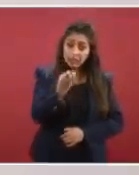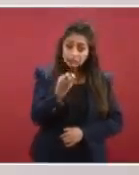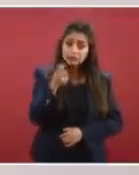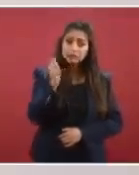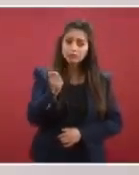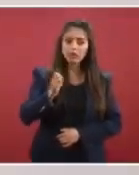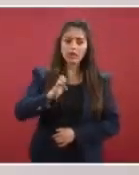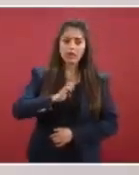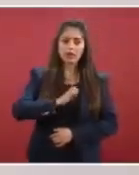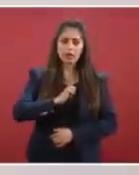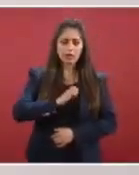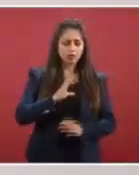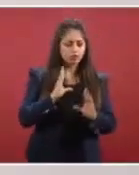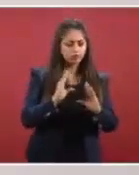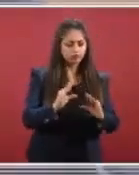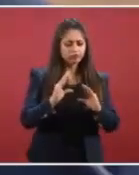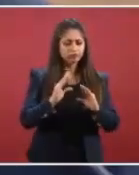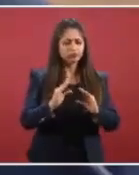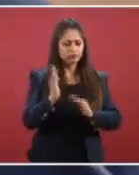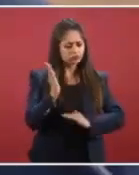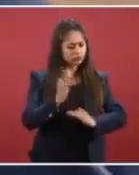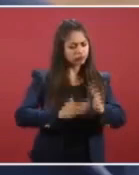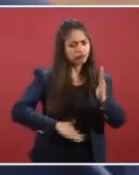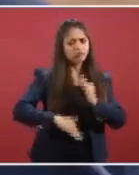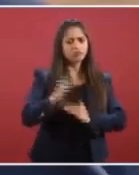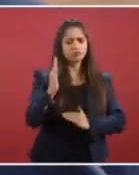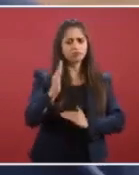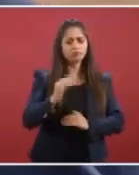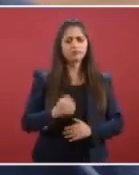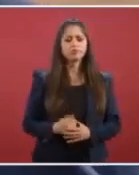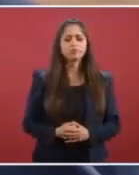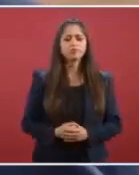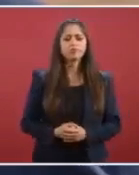entrenadores. Y pues